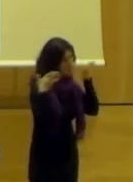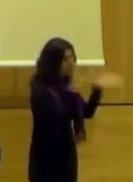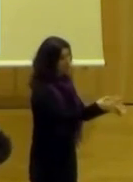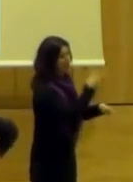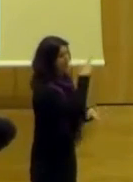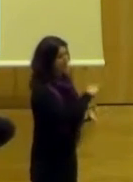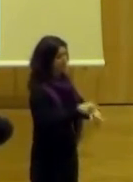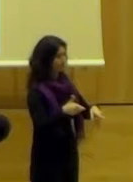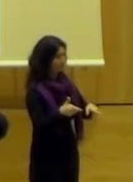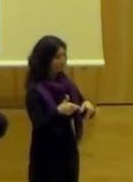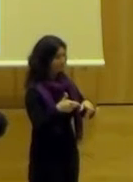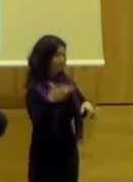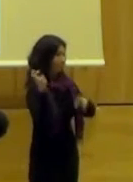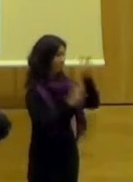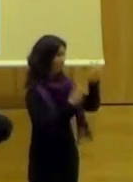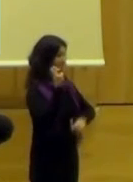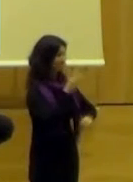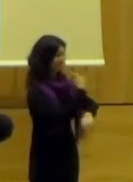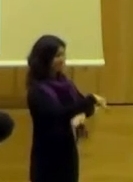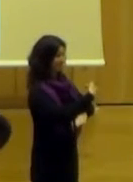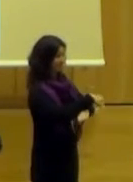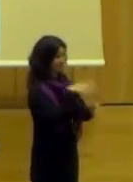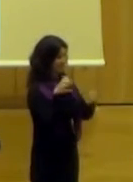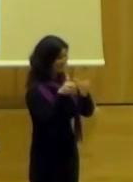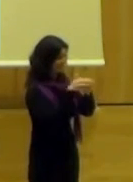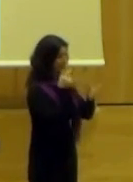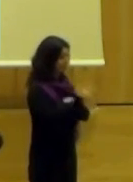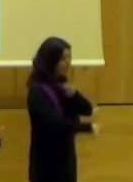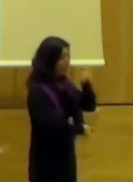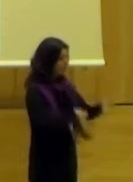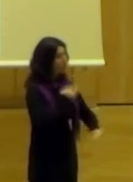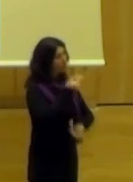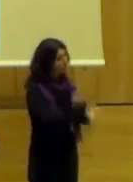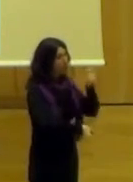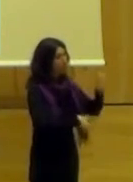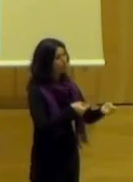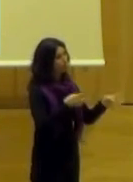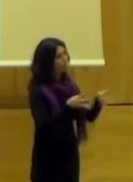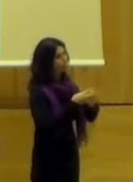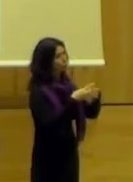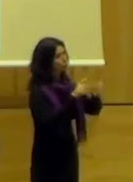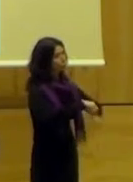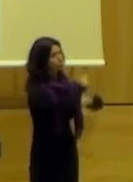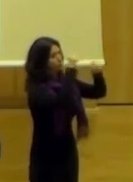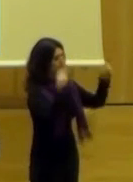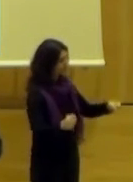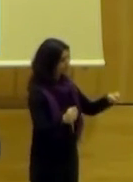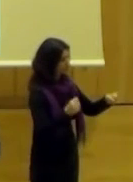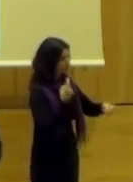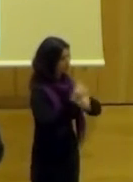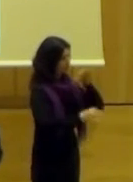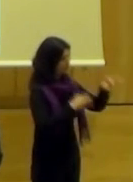que empezaban a aparecer por las calles de Granada y poco a poco se fue estructurando en una